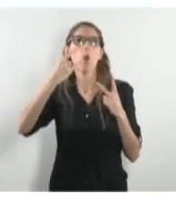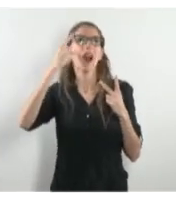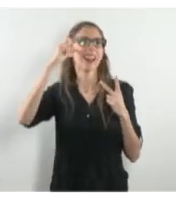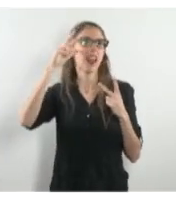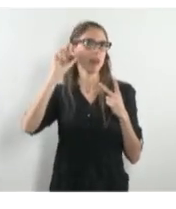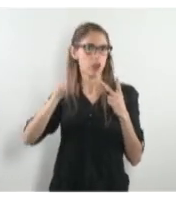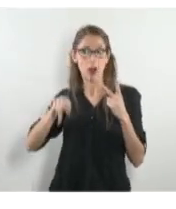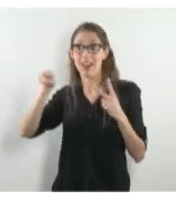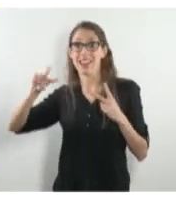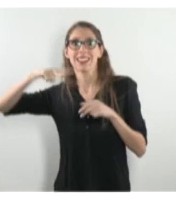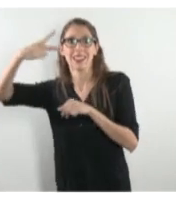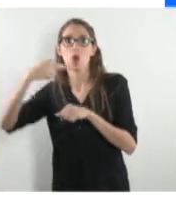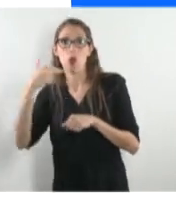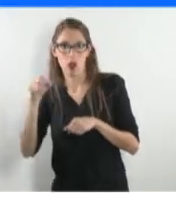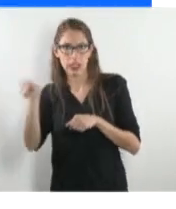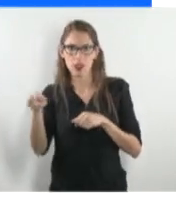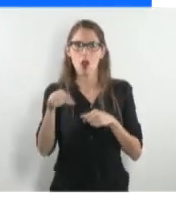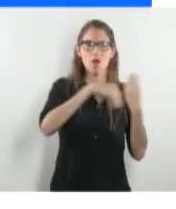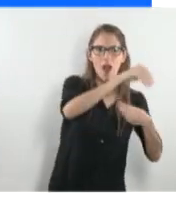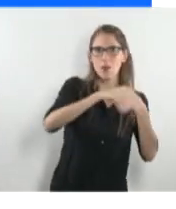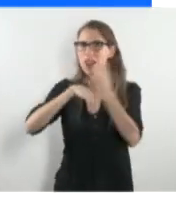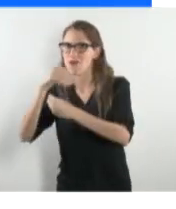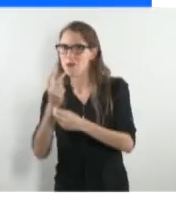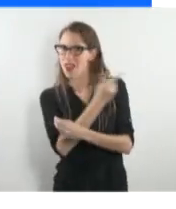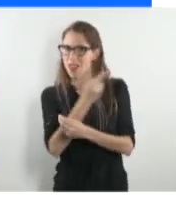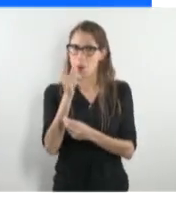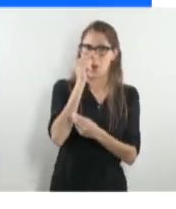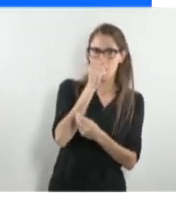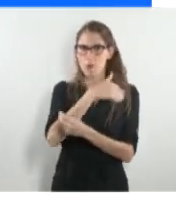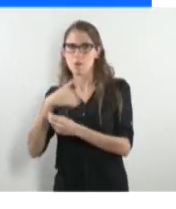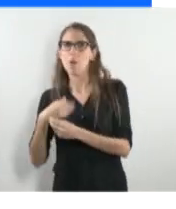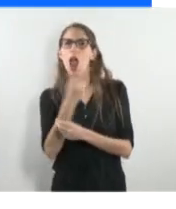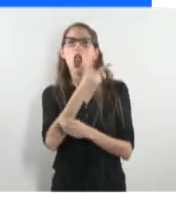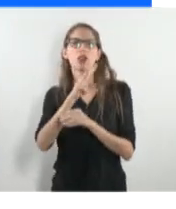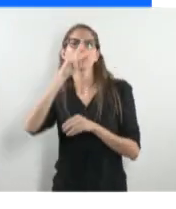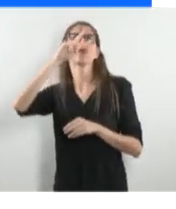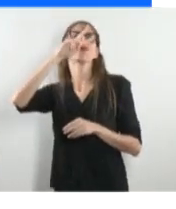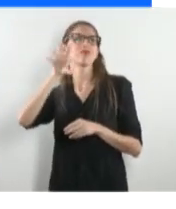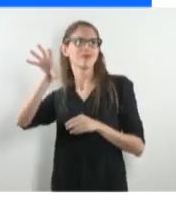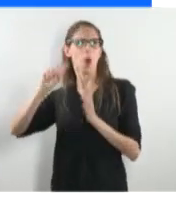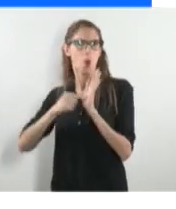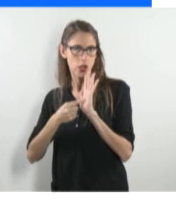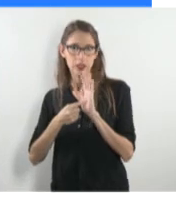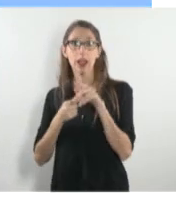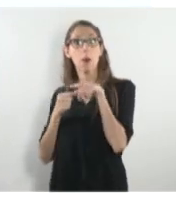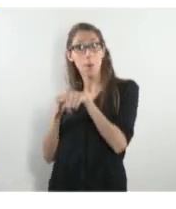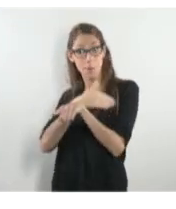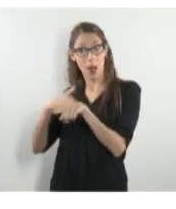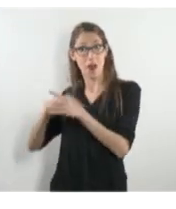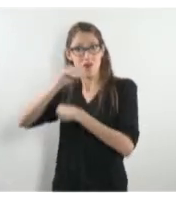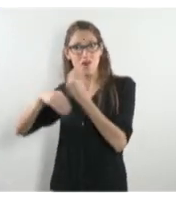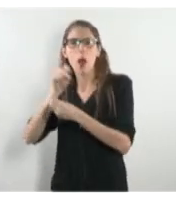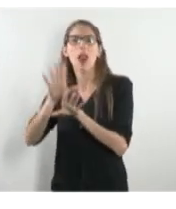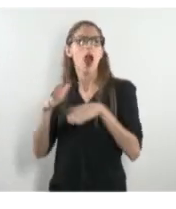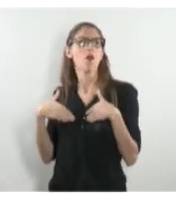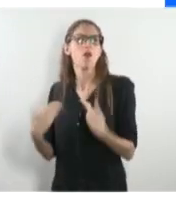Los Hernández y los Pueyrredón eran familias distinguidas de Buenos Aires, pero los Pueyrredón apoyaban a los